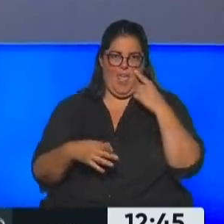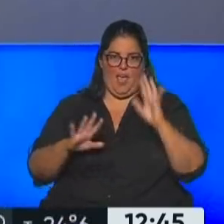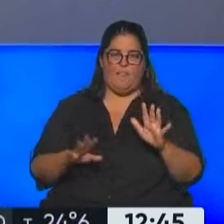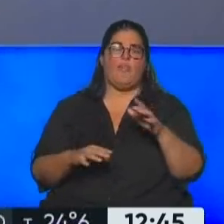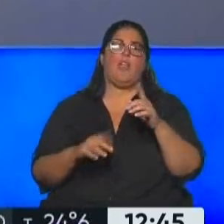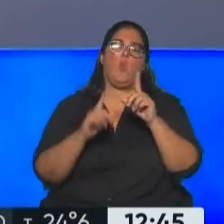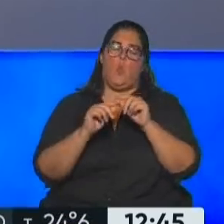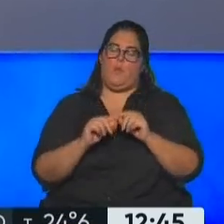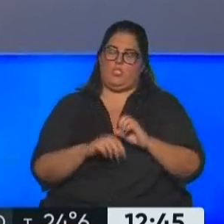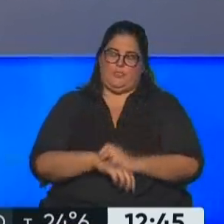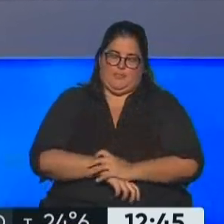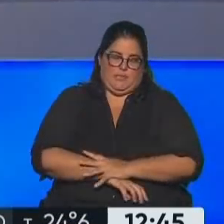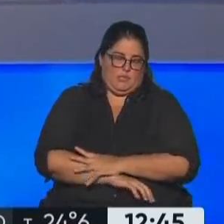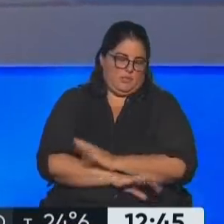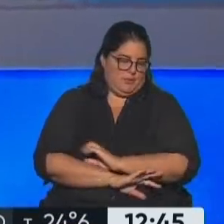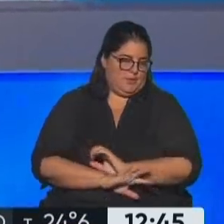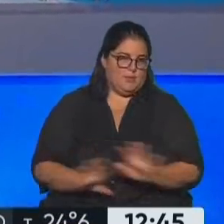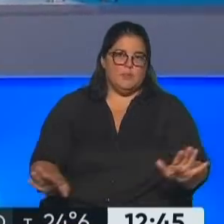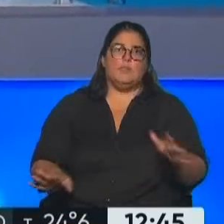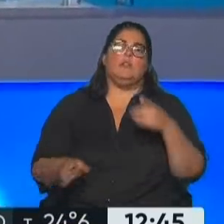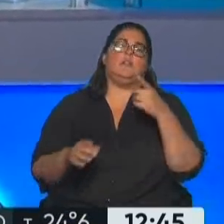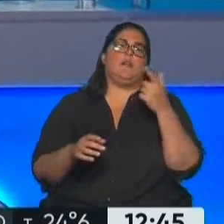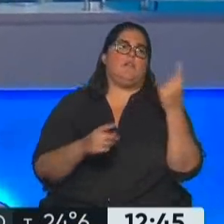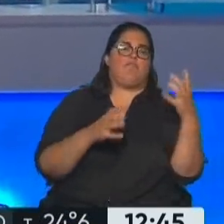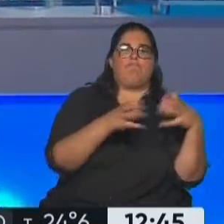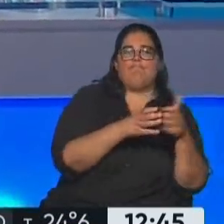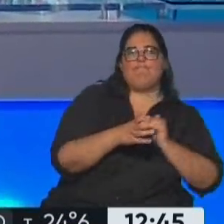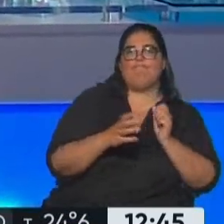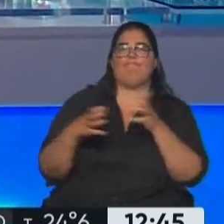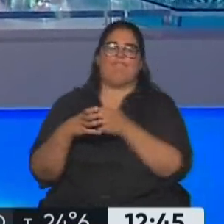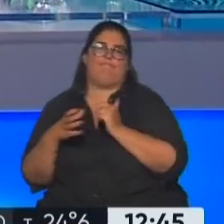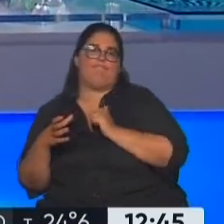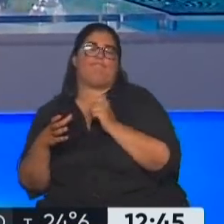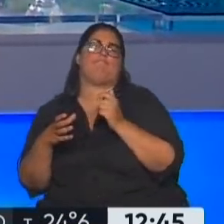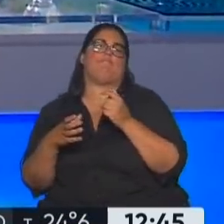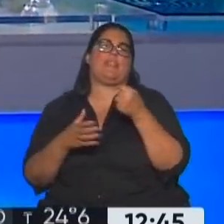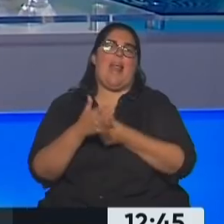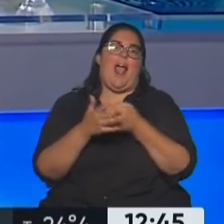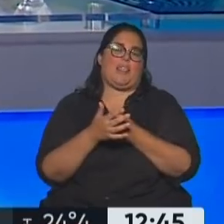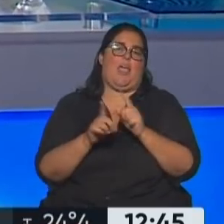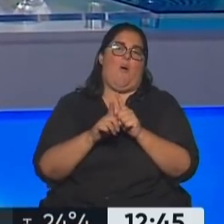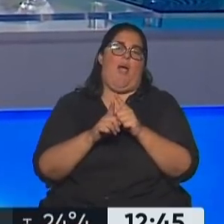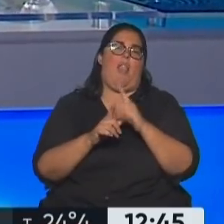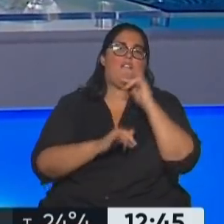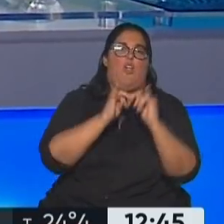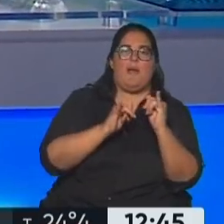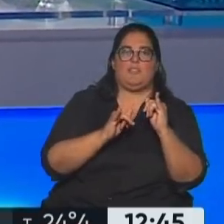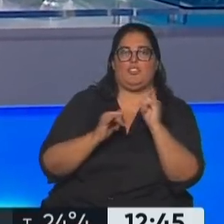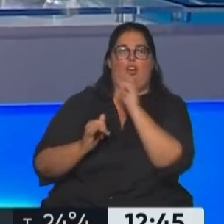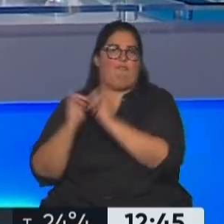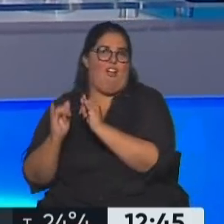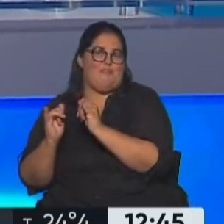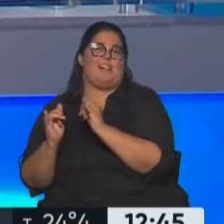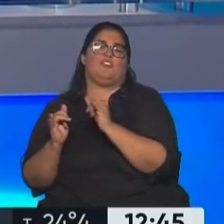cierto, aterradores, ¿eh? Cada tropa o cada Fuerzas Armadas, lógicamente, intenta desplegar información,